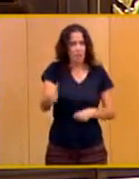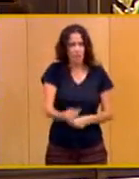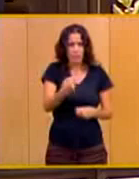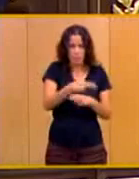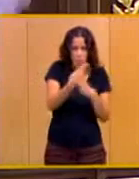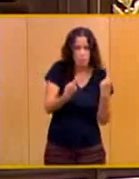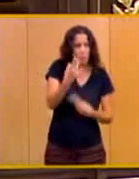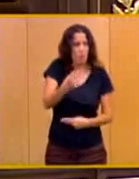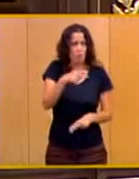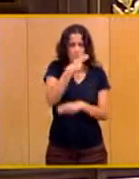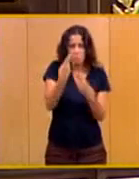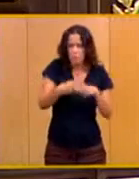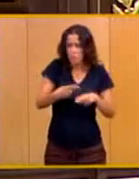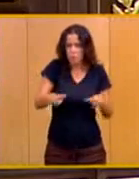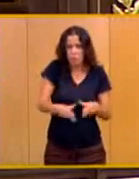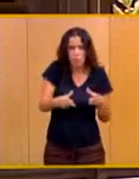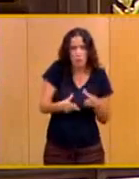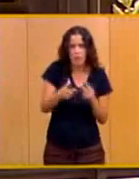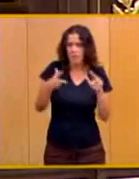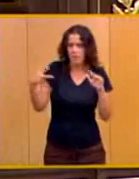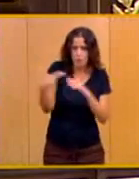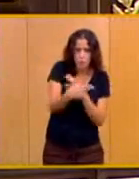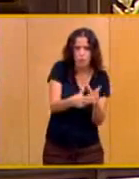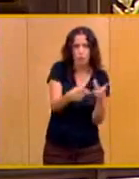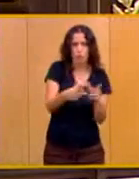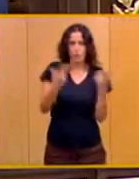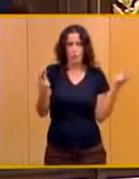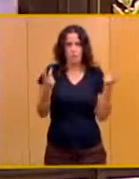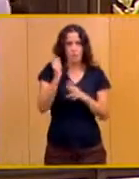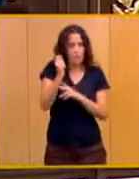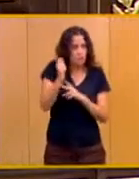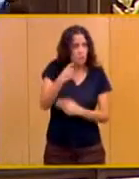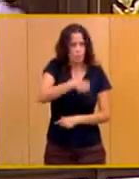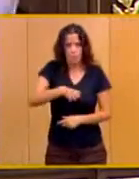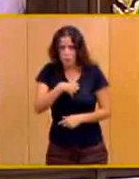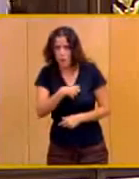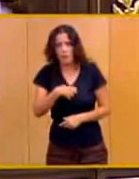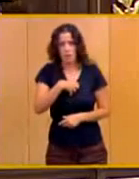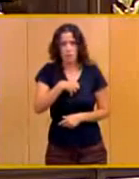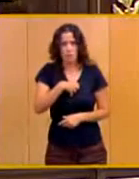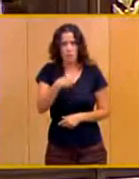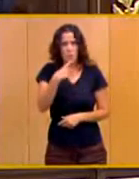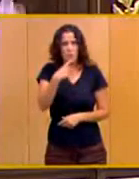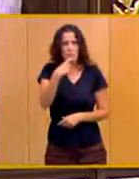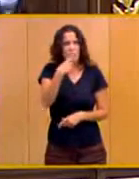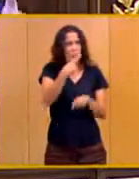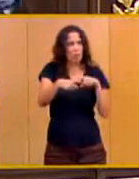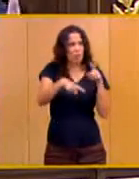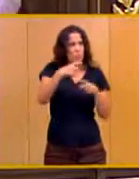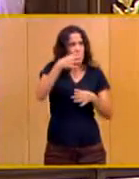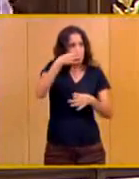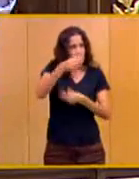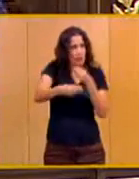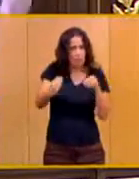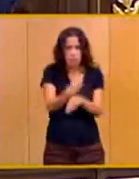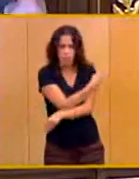políticas sociales, recortes sociales, pensiones, funcionarios, dice una cosa y hace exactamente la contraria? ¿Cómo pretende usted